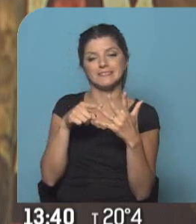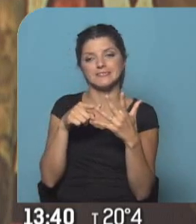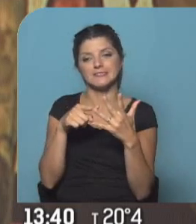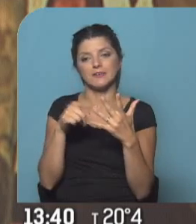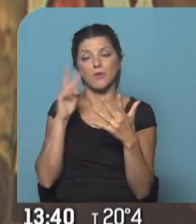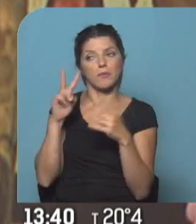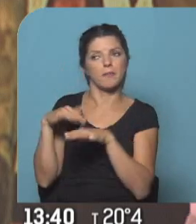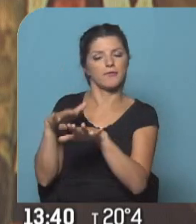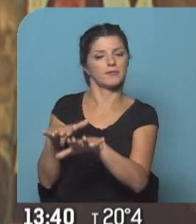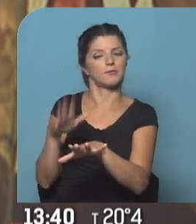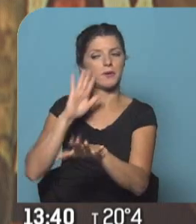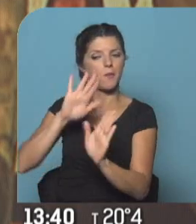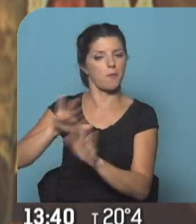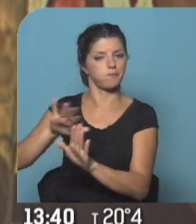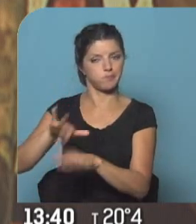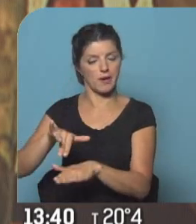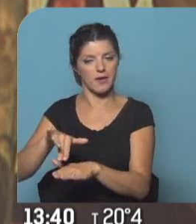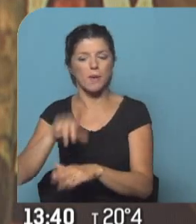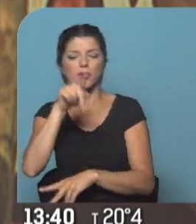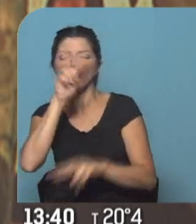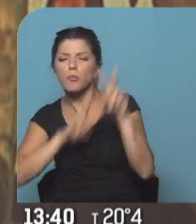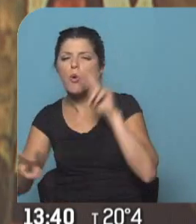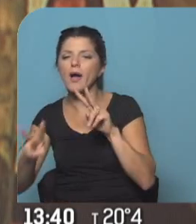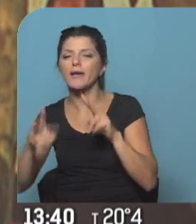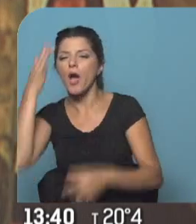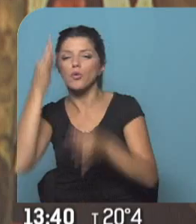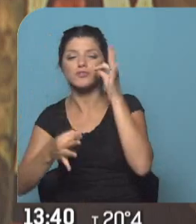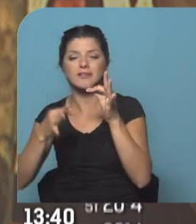da esta manifestación, con esa reforma judicial que quiere hacer, que va a